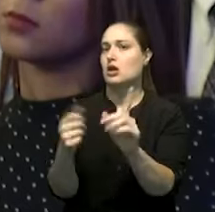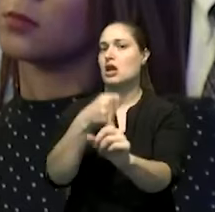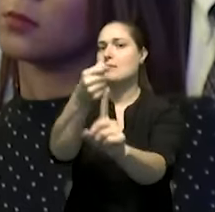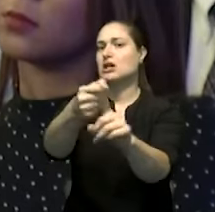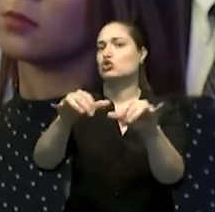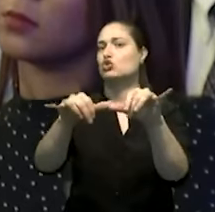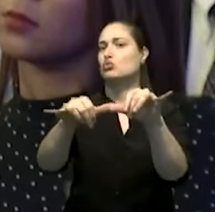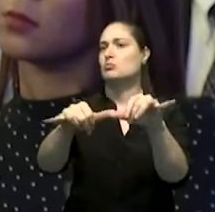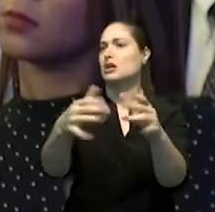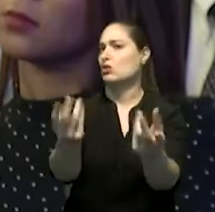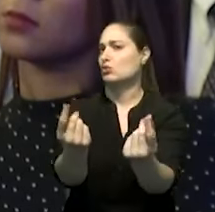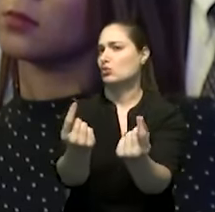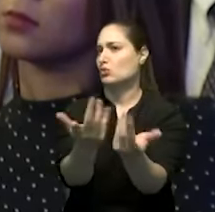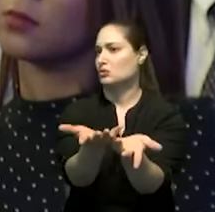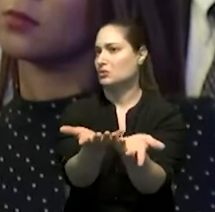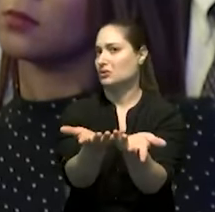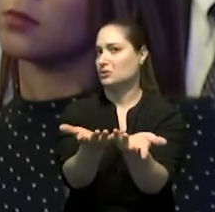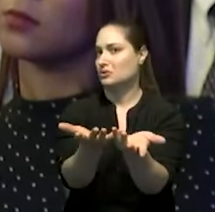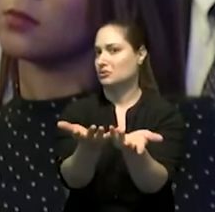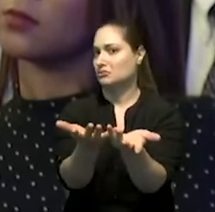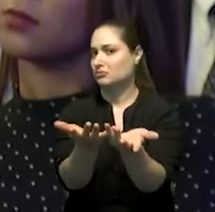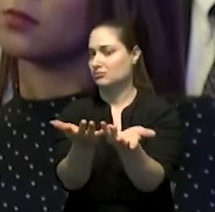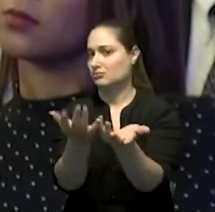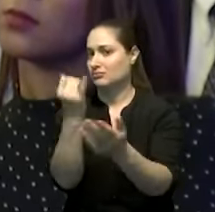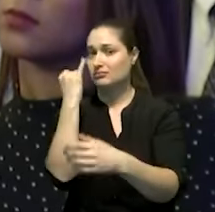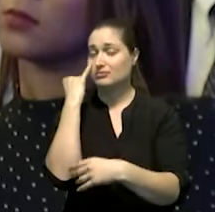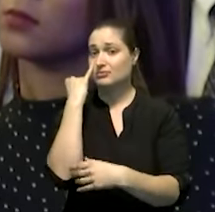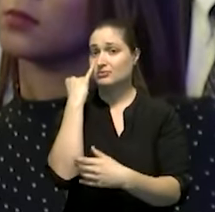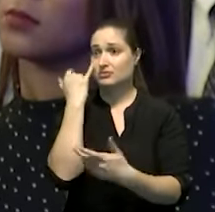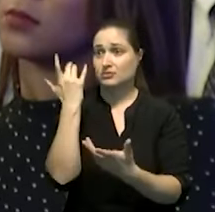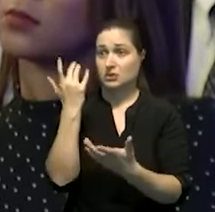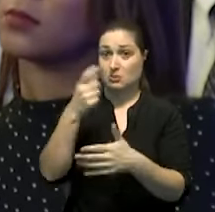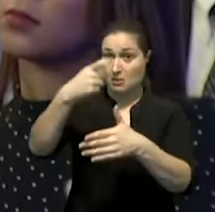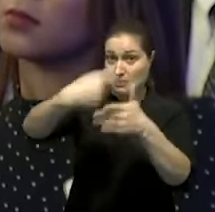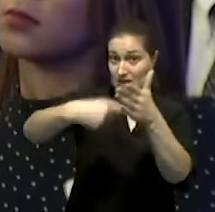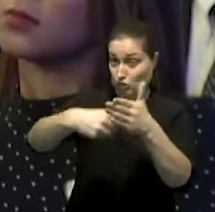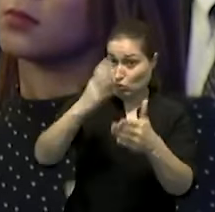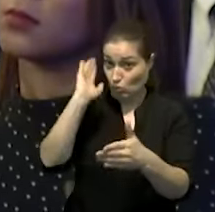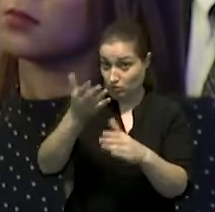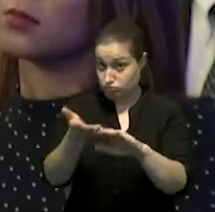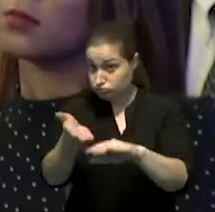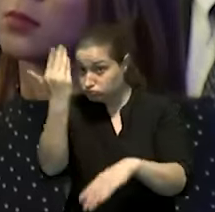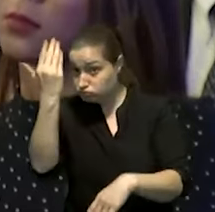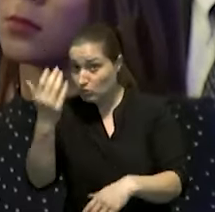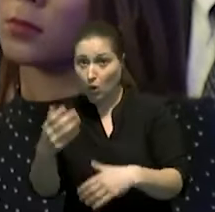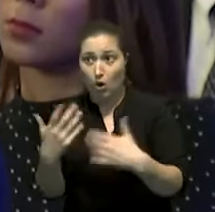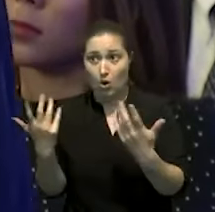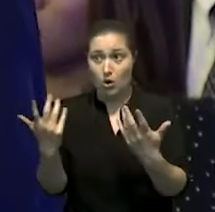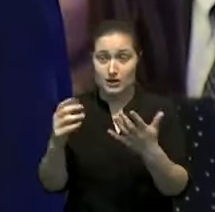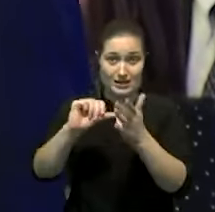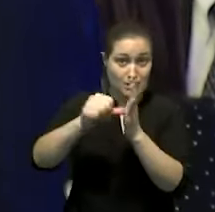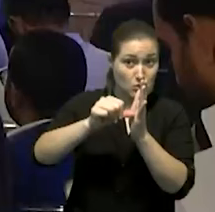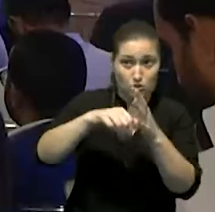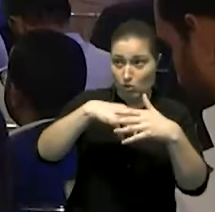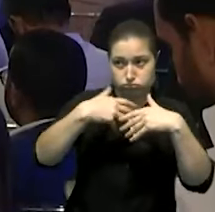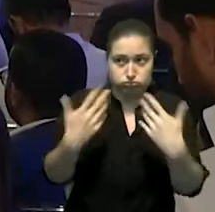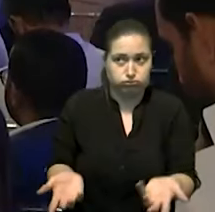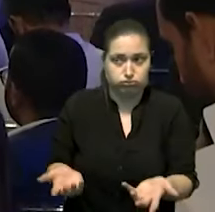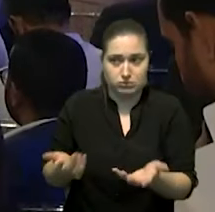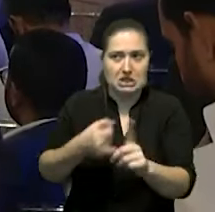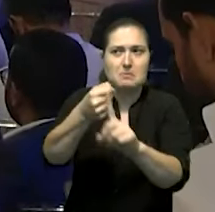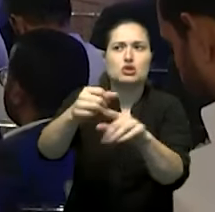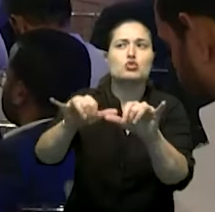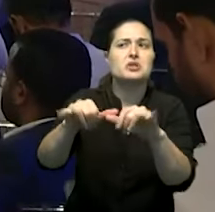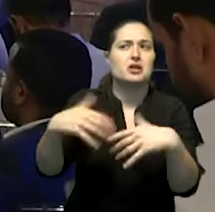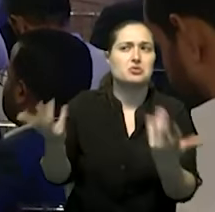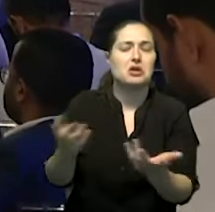pasar y qué prev el gobierno en caso de que se hagan escaladas precios Cómo andará Gracias